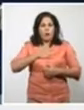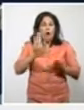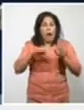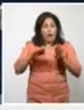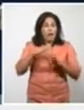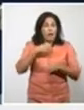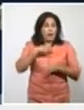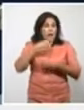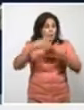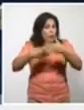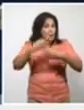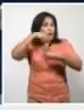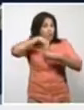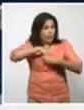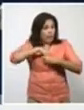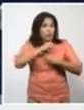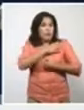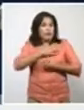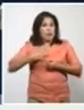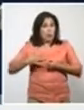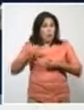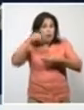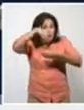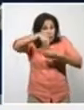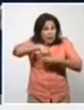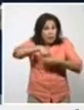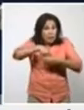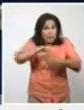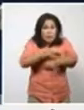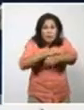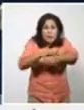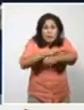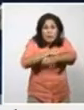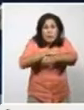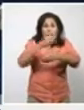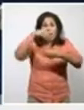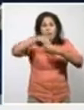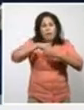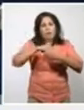como una secuela de la enfermedad. En nuestro país